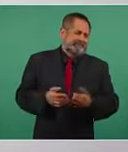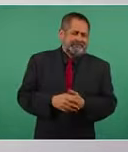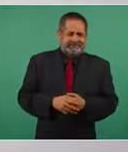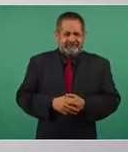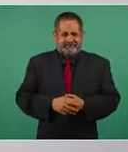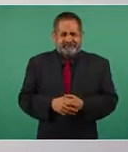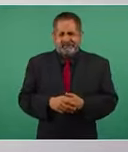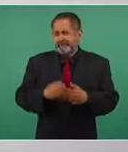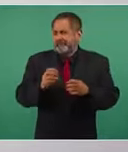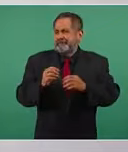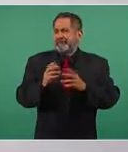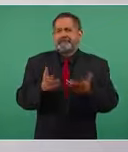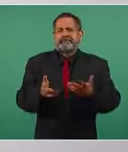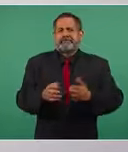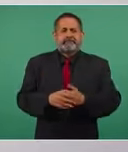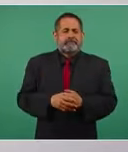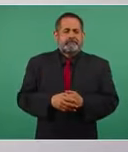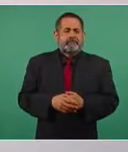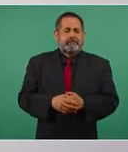o